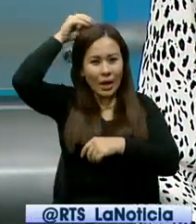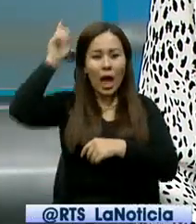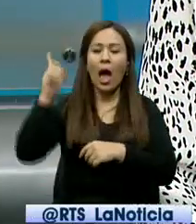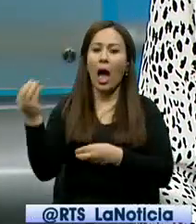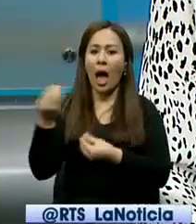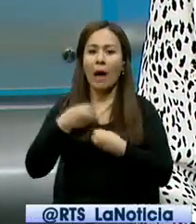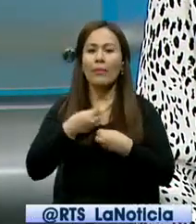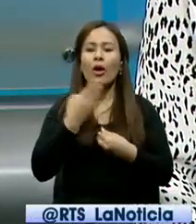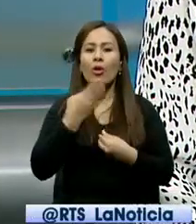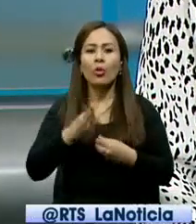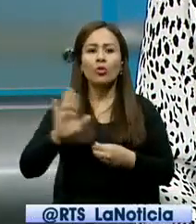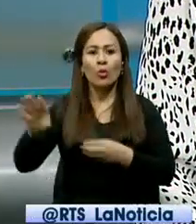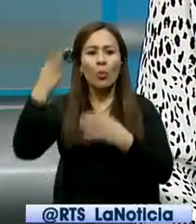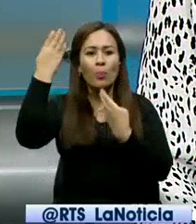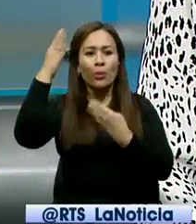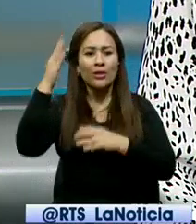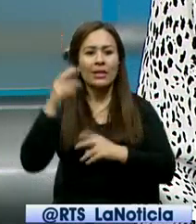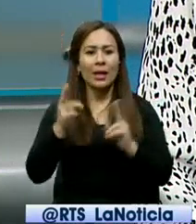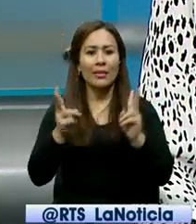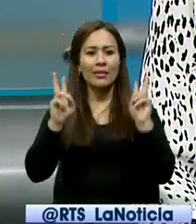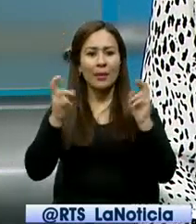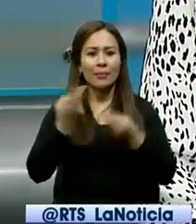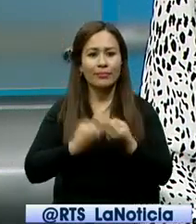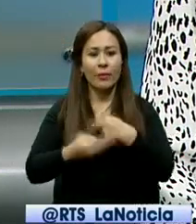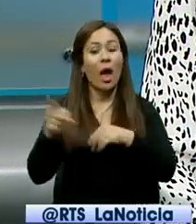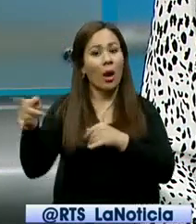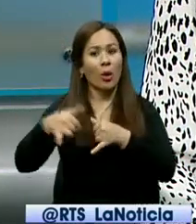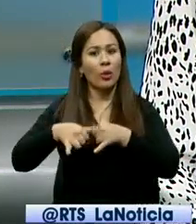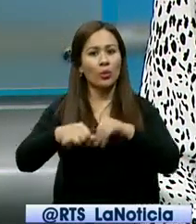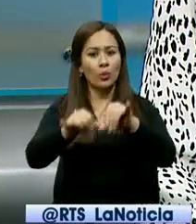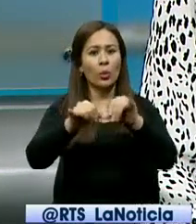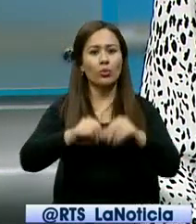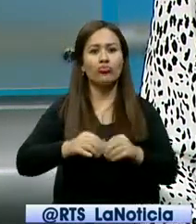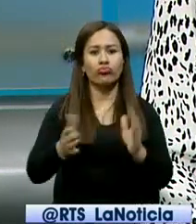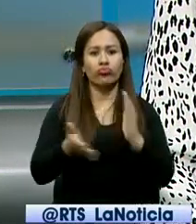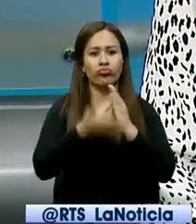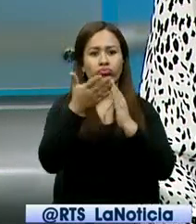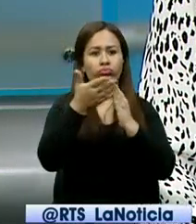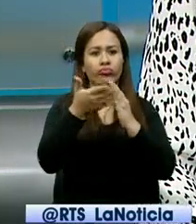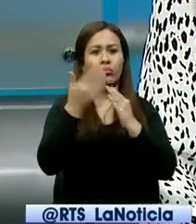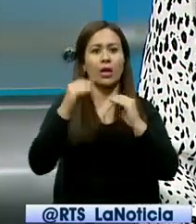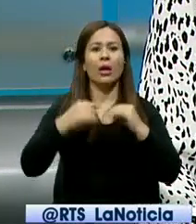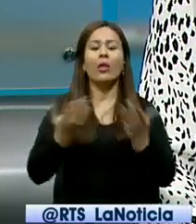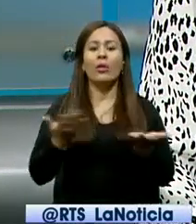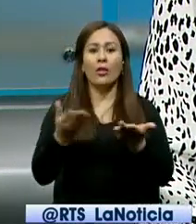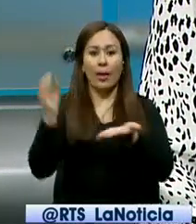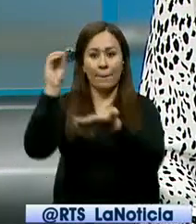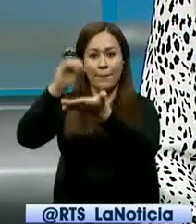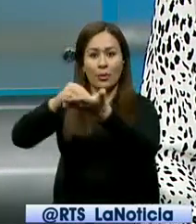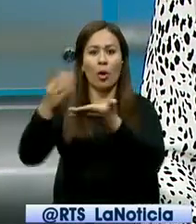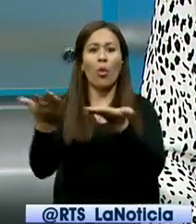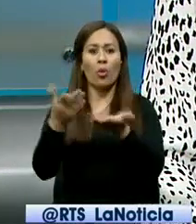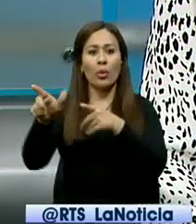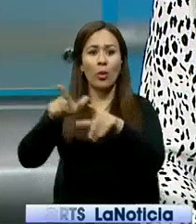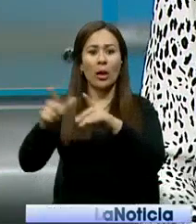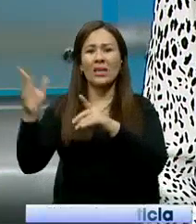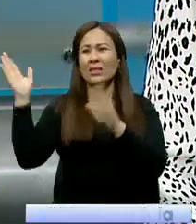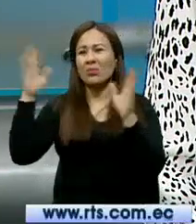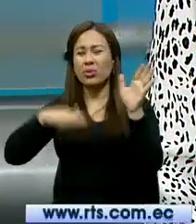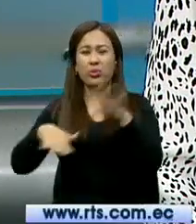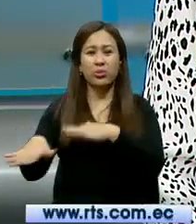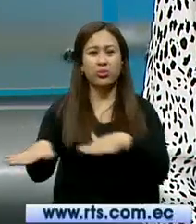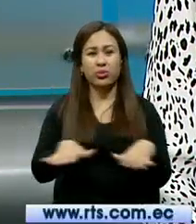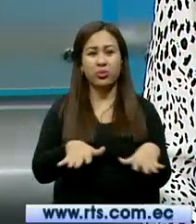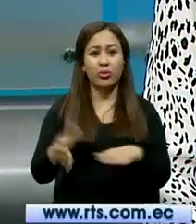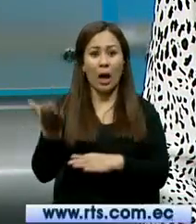de Producción. Así también deberá continuar con el proceso de reconstrucción y reactivación de las zonas afectadas por el